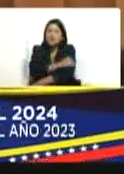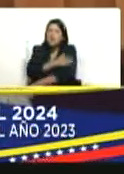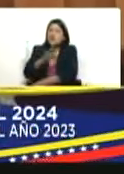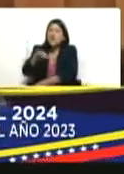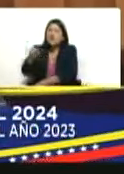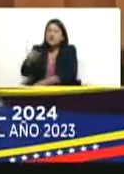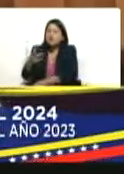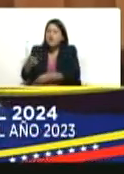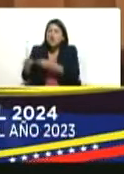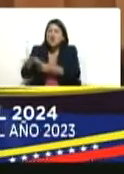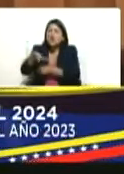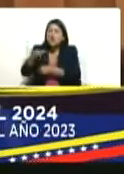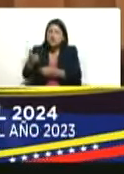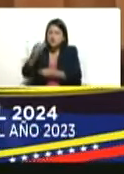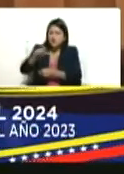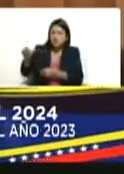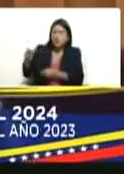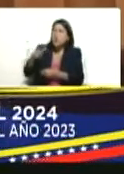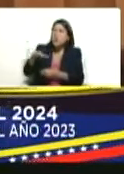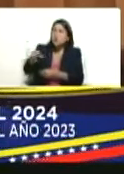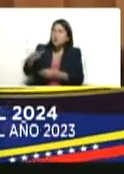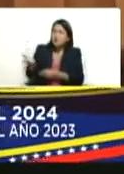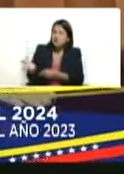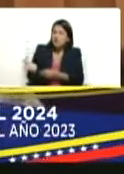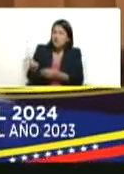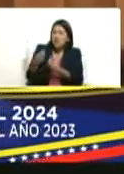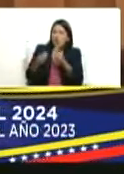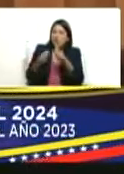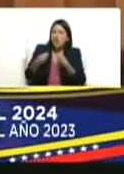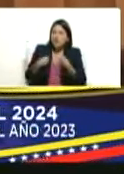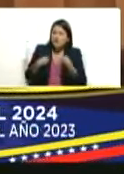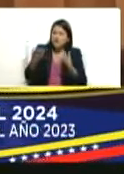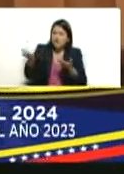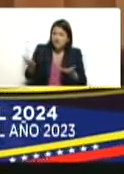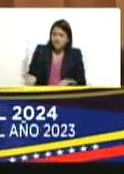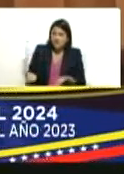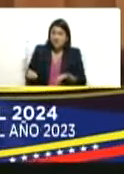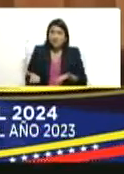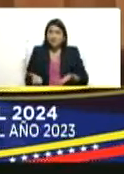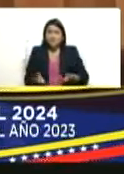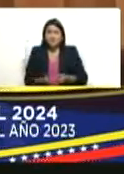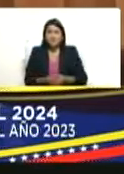se hicieron? ¿De qué viven esos bandidos?